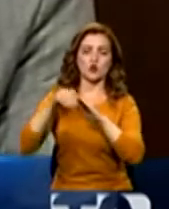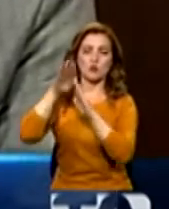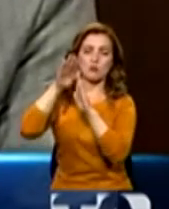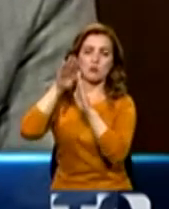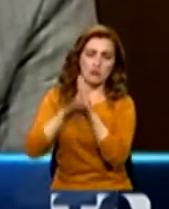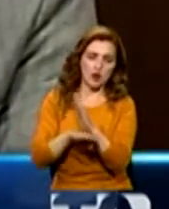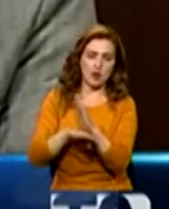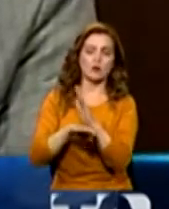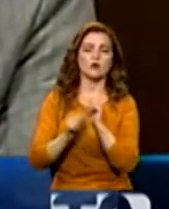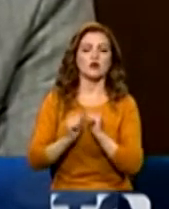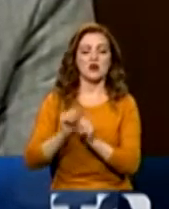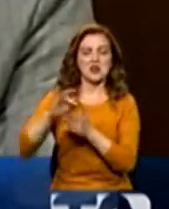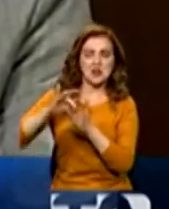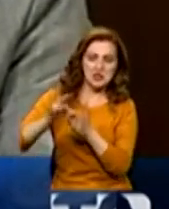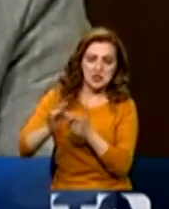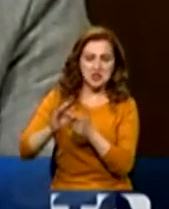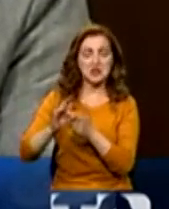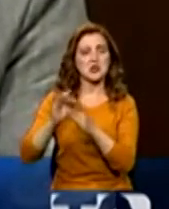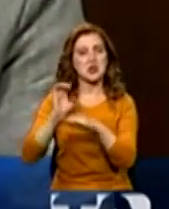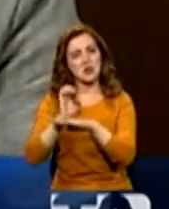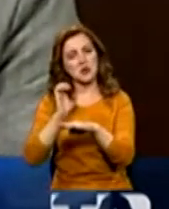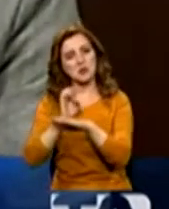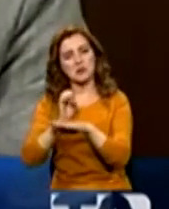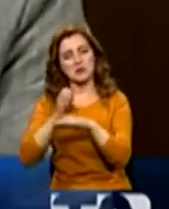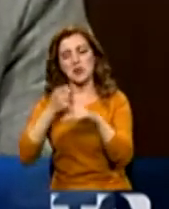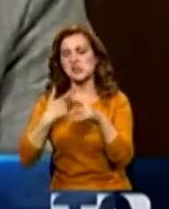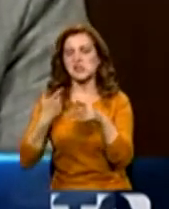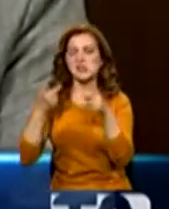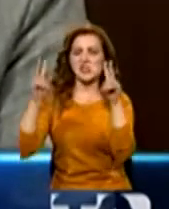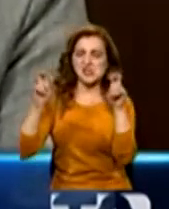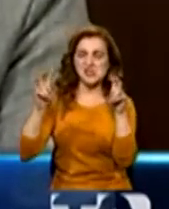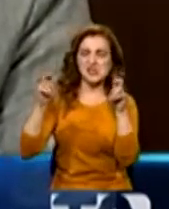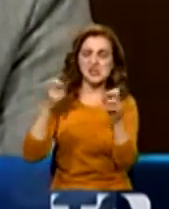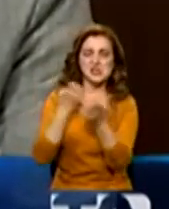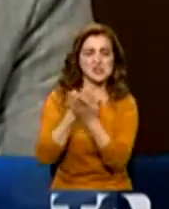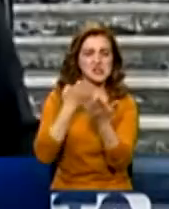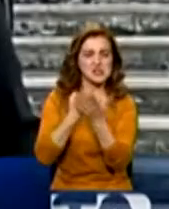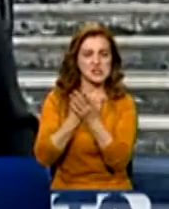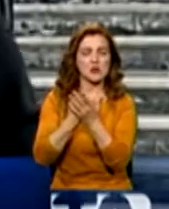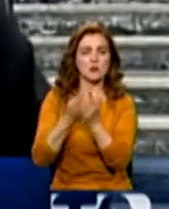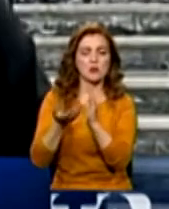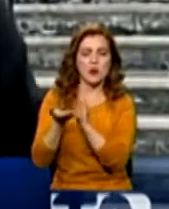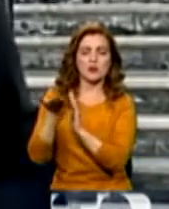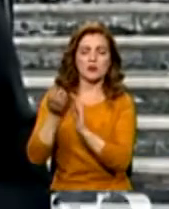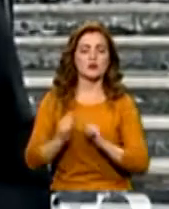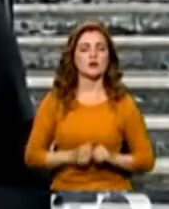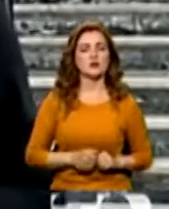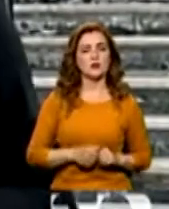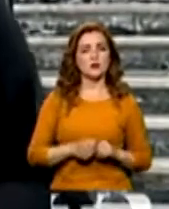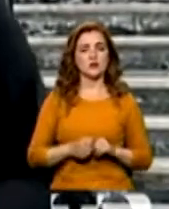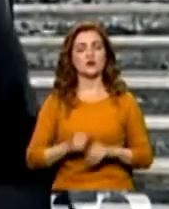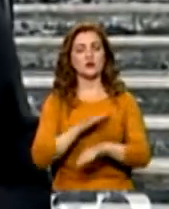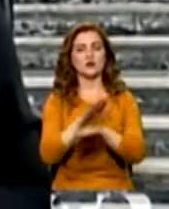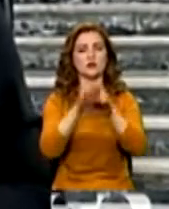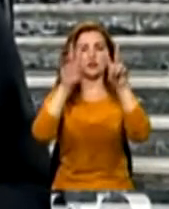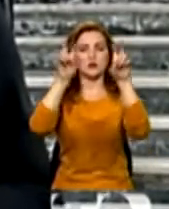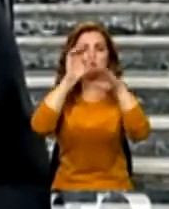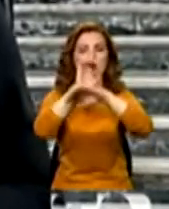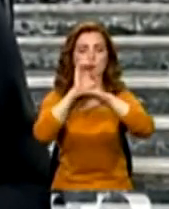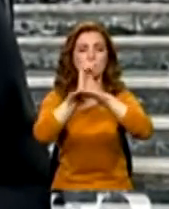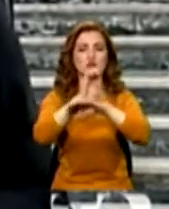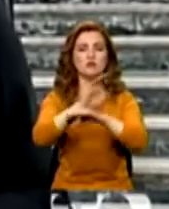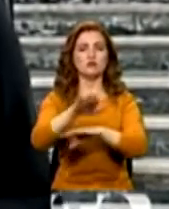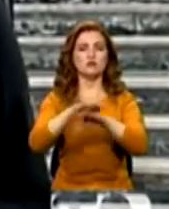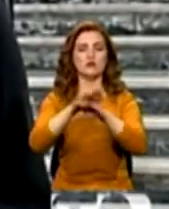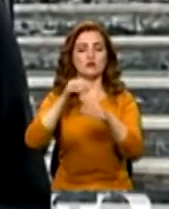tenemos un riesgo país- y una volatilidad de los mercados emergentes más elevada asimismo habló sobre el acercamiento que tiene ecuador en este